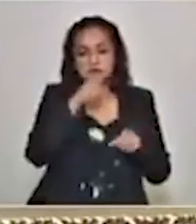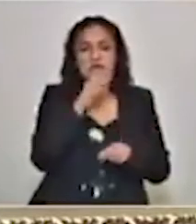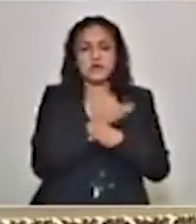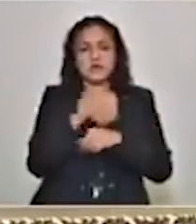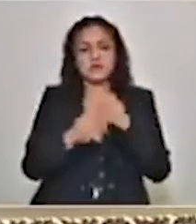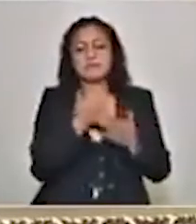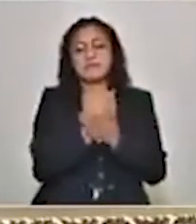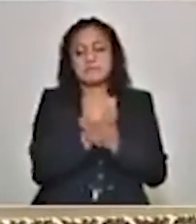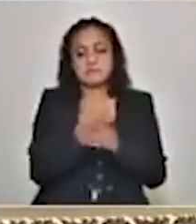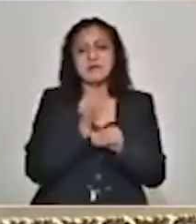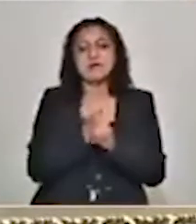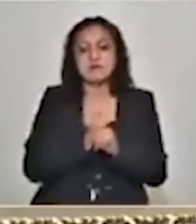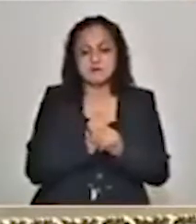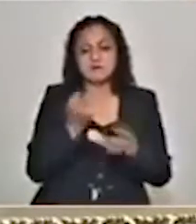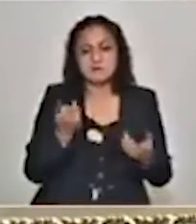proceso